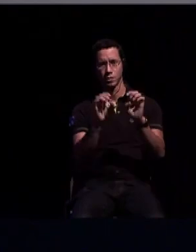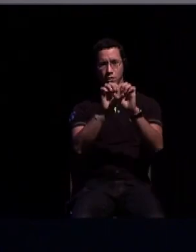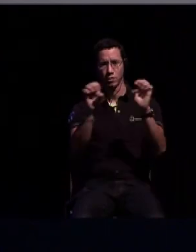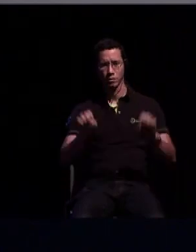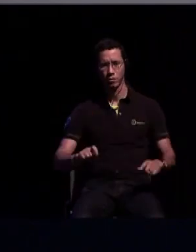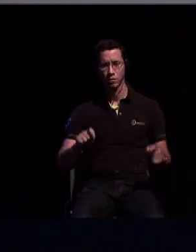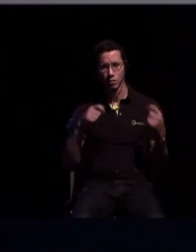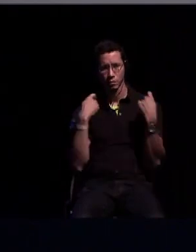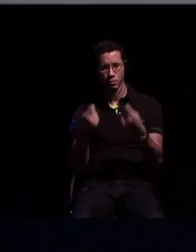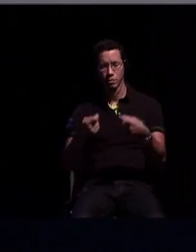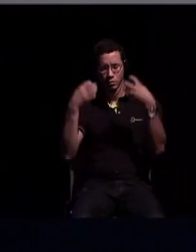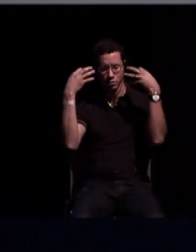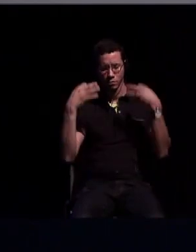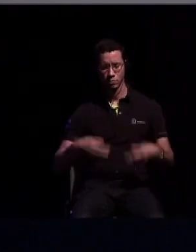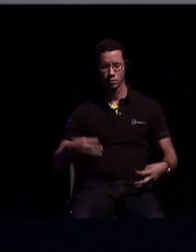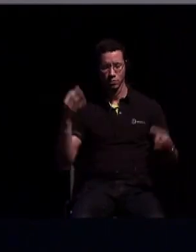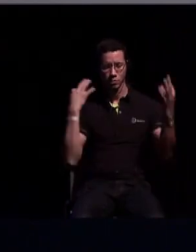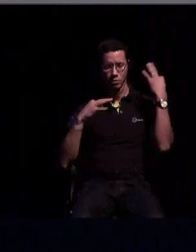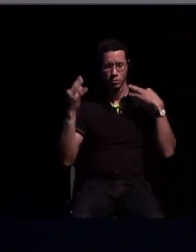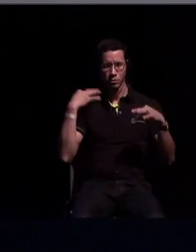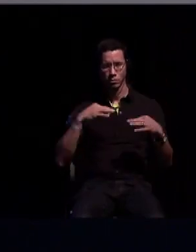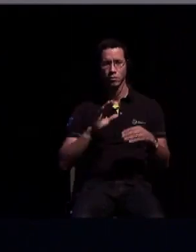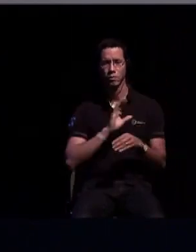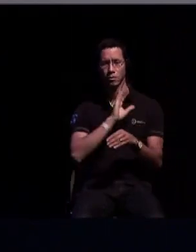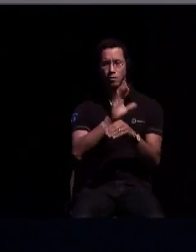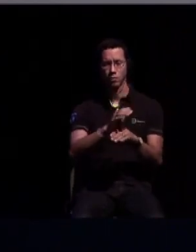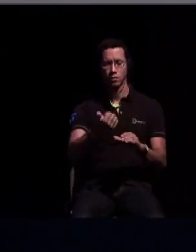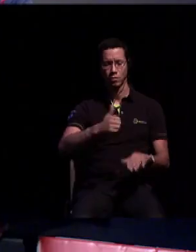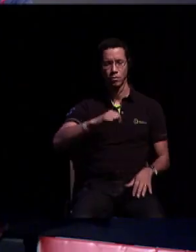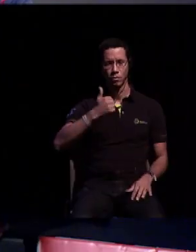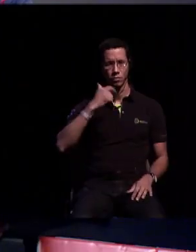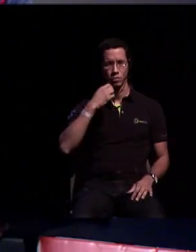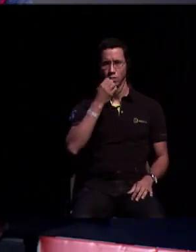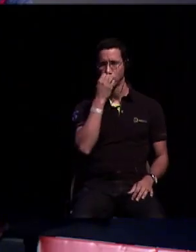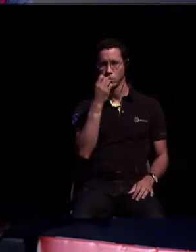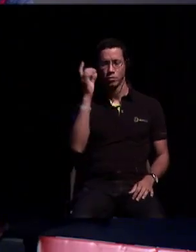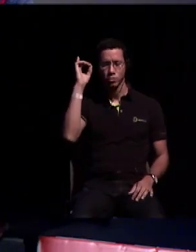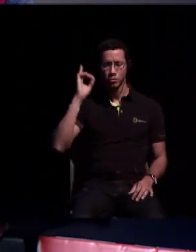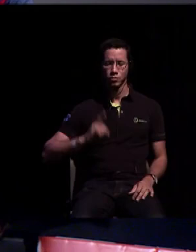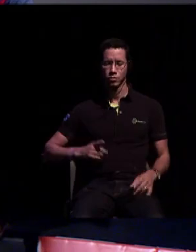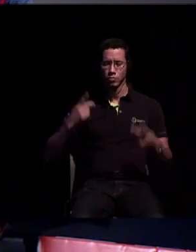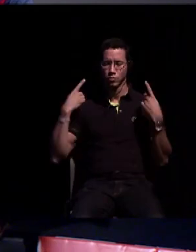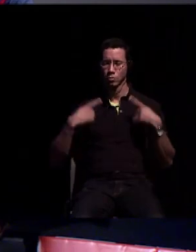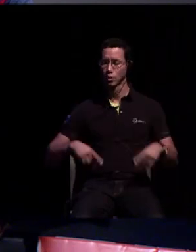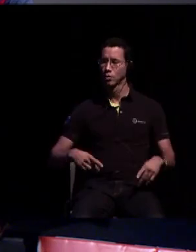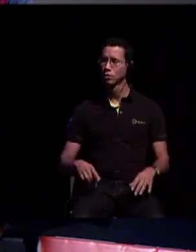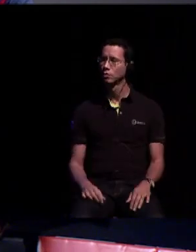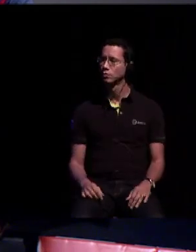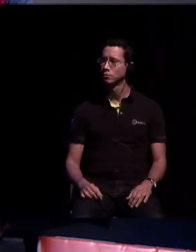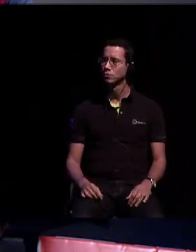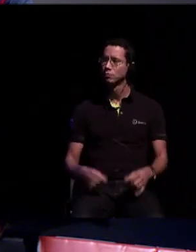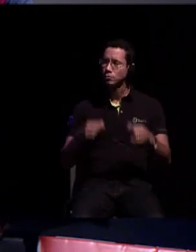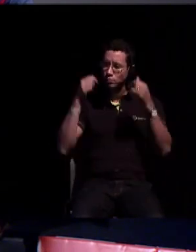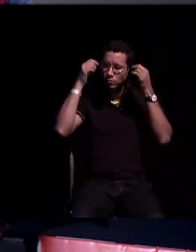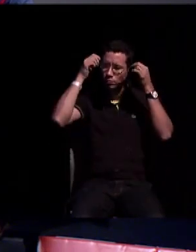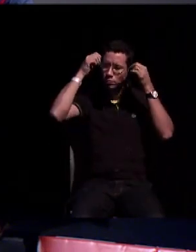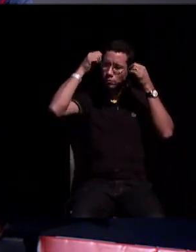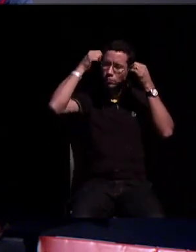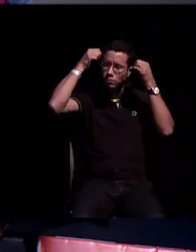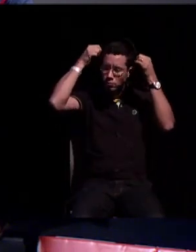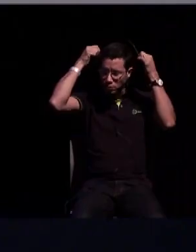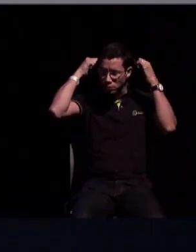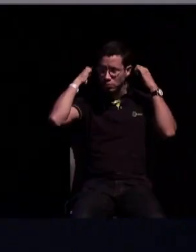can serve good outcomes for human rights. Bien, yo me atrevo a hacer un comentario ahí. A las comunidades no hay